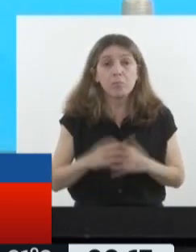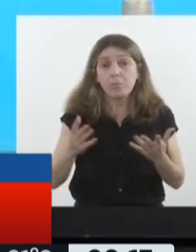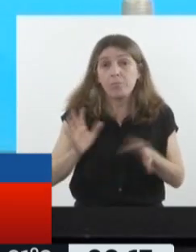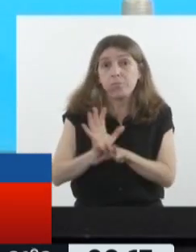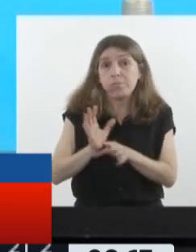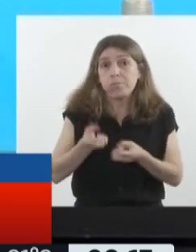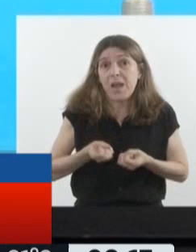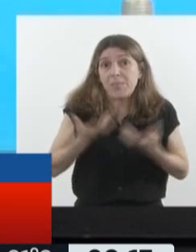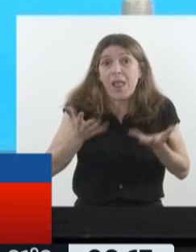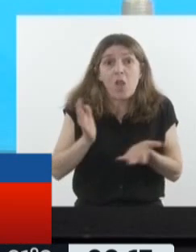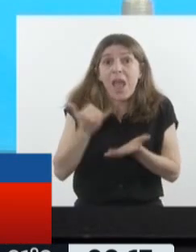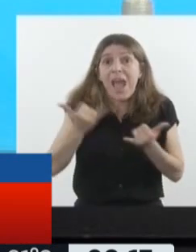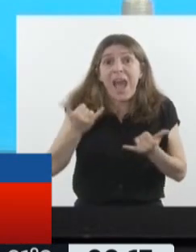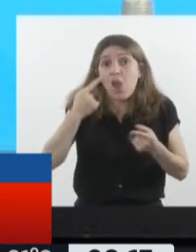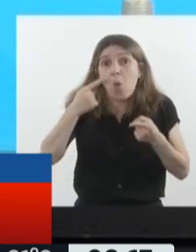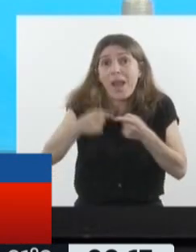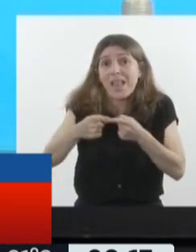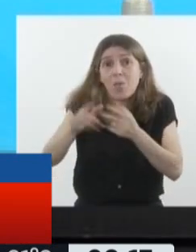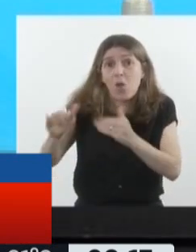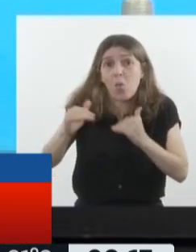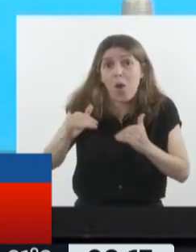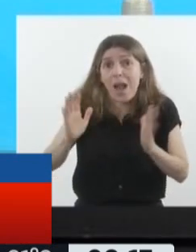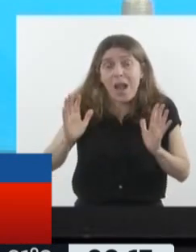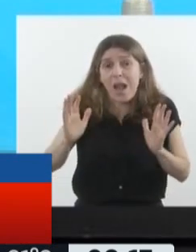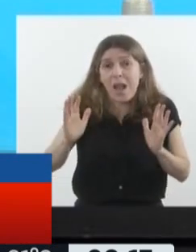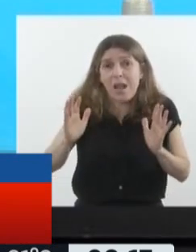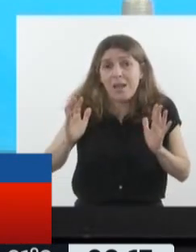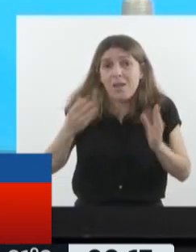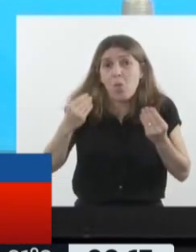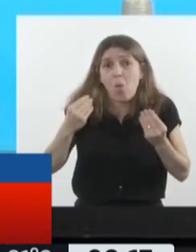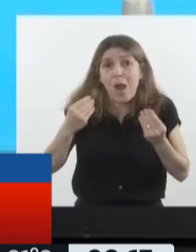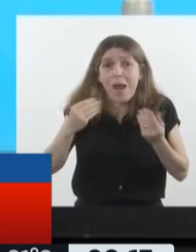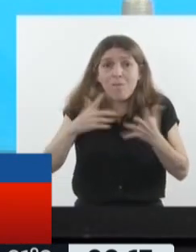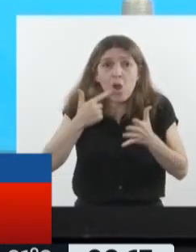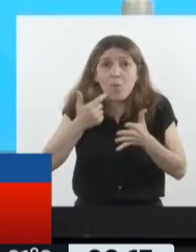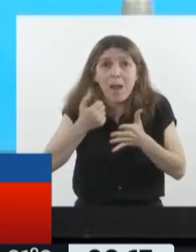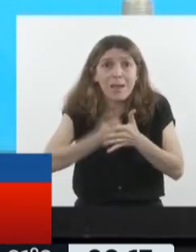expresando una vocación común de sobrellevar este momento tan difícil.